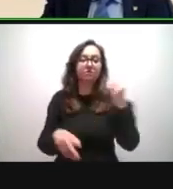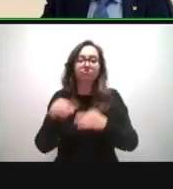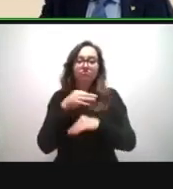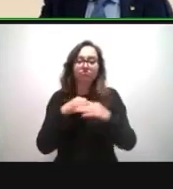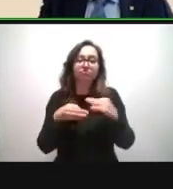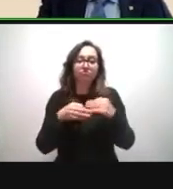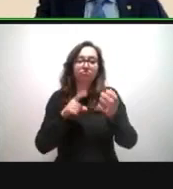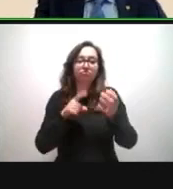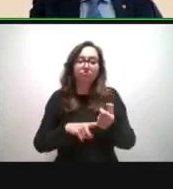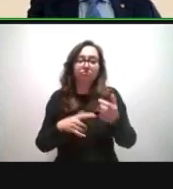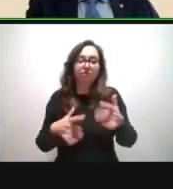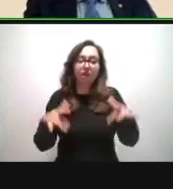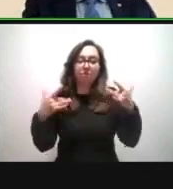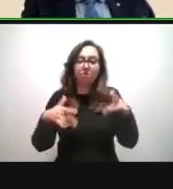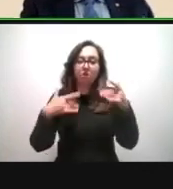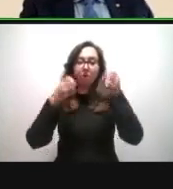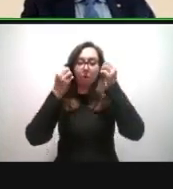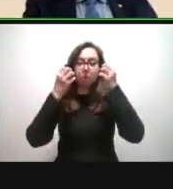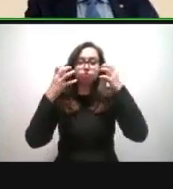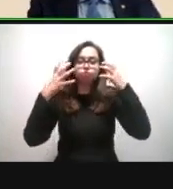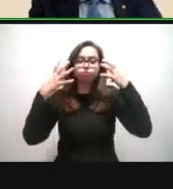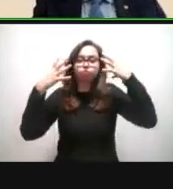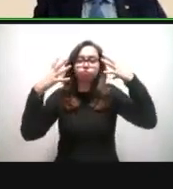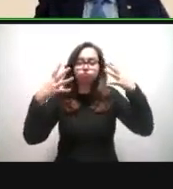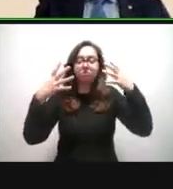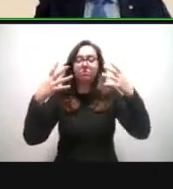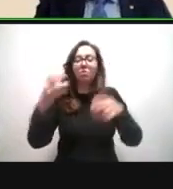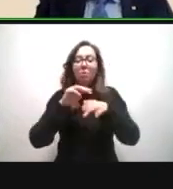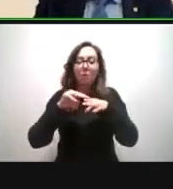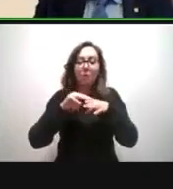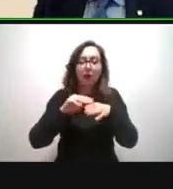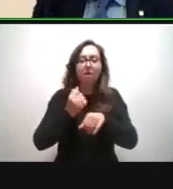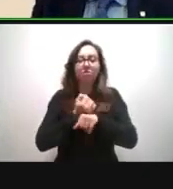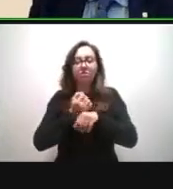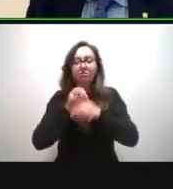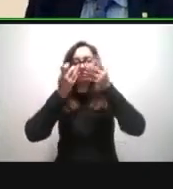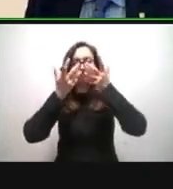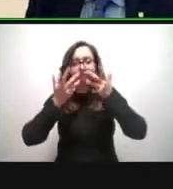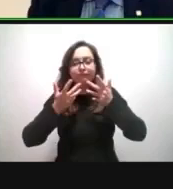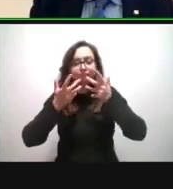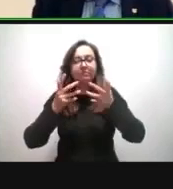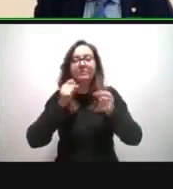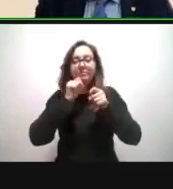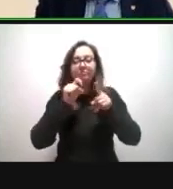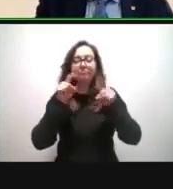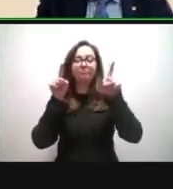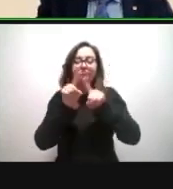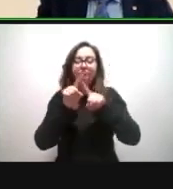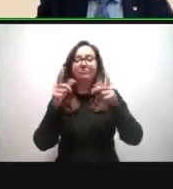volumen, hematoma, sangrado, deformidad y alteraciones funcionales, como es la oclusión y la